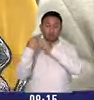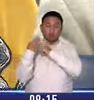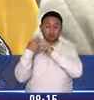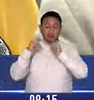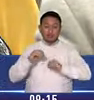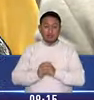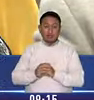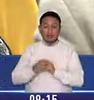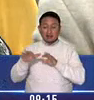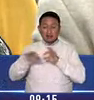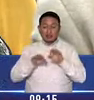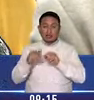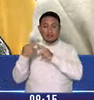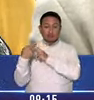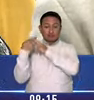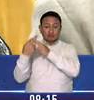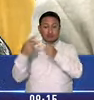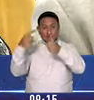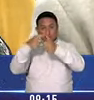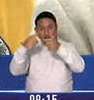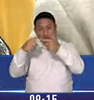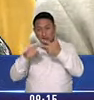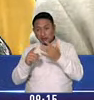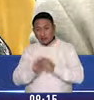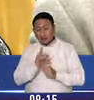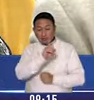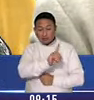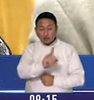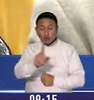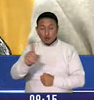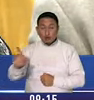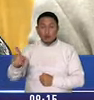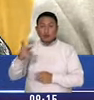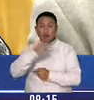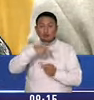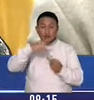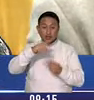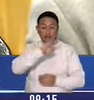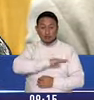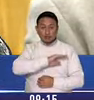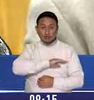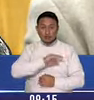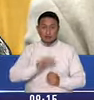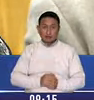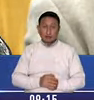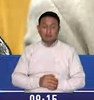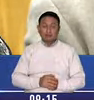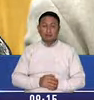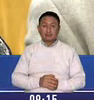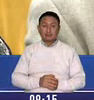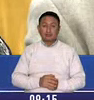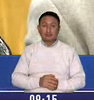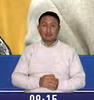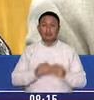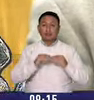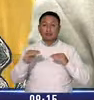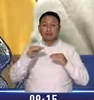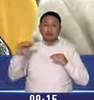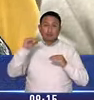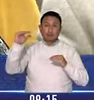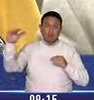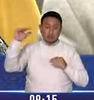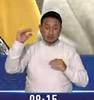las competencias y atribuciones de los gobiernos autónomos descentralizados de cada uno de los niveles de